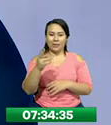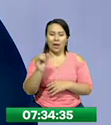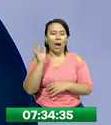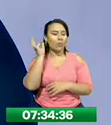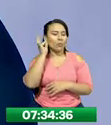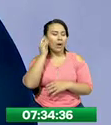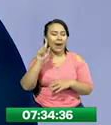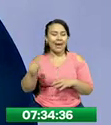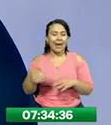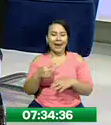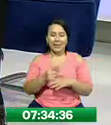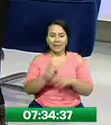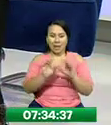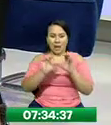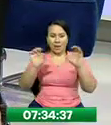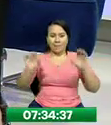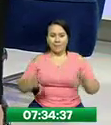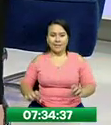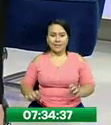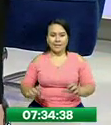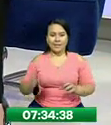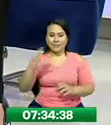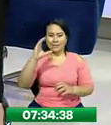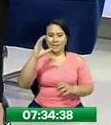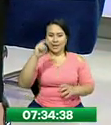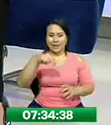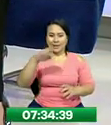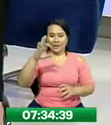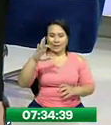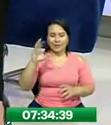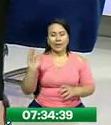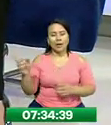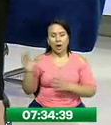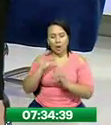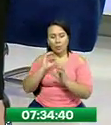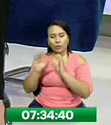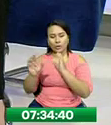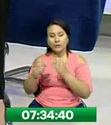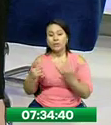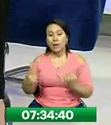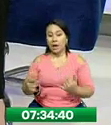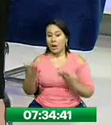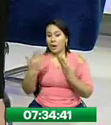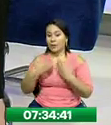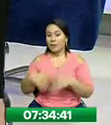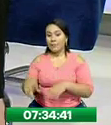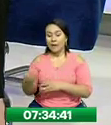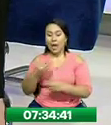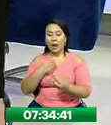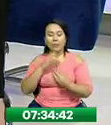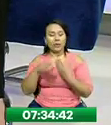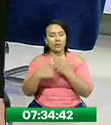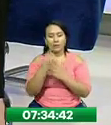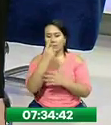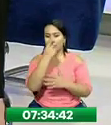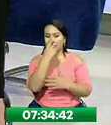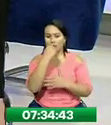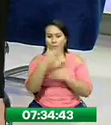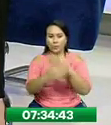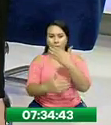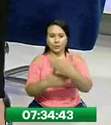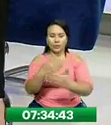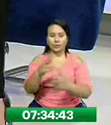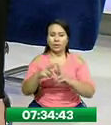de gerente de la Corporación Nacional de Telecomunicaciones, hablándonos de los pormenores de este proceso que